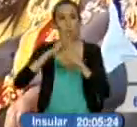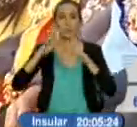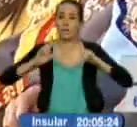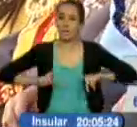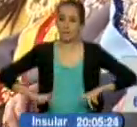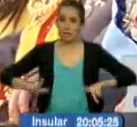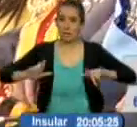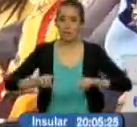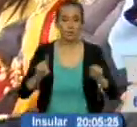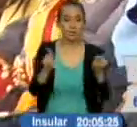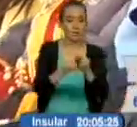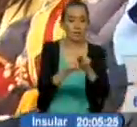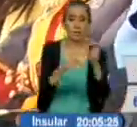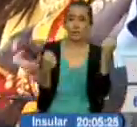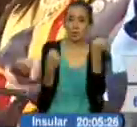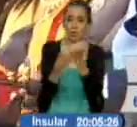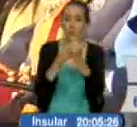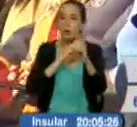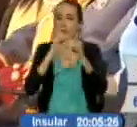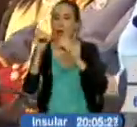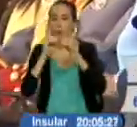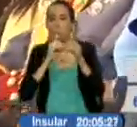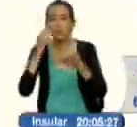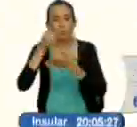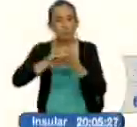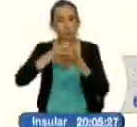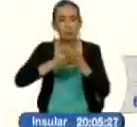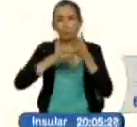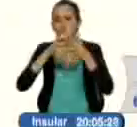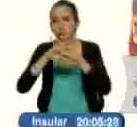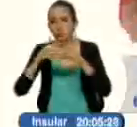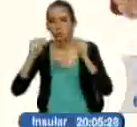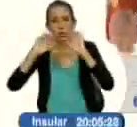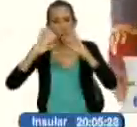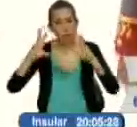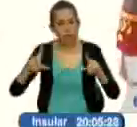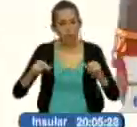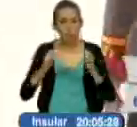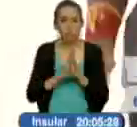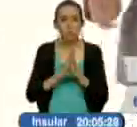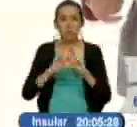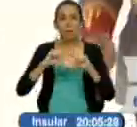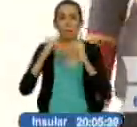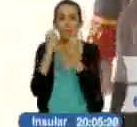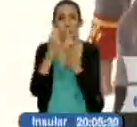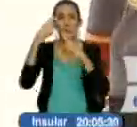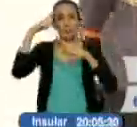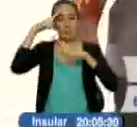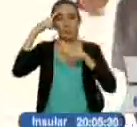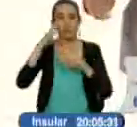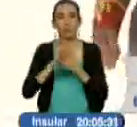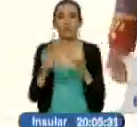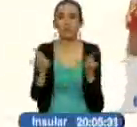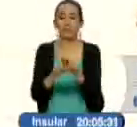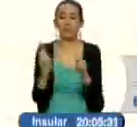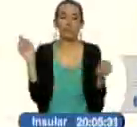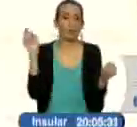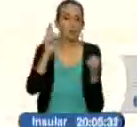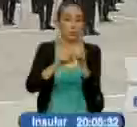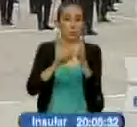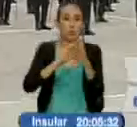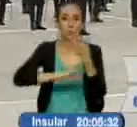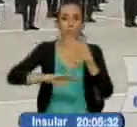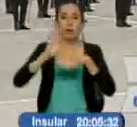Estado, como el apoyo al diálogo y lucha contra la corrupción expresados desde la comandancia del ejército, convergen en el argumento de que el